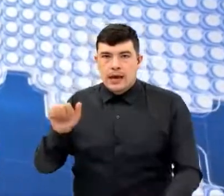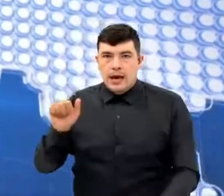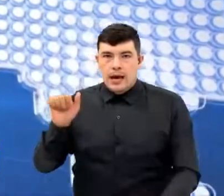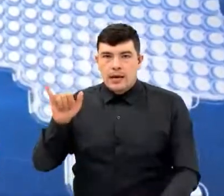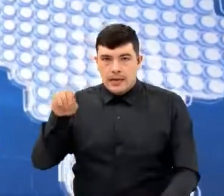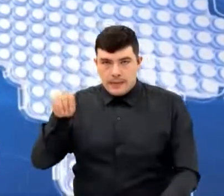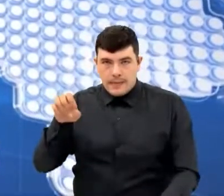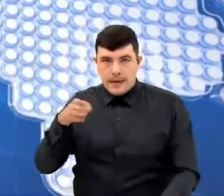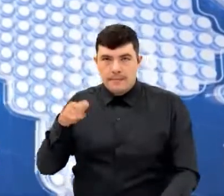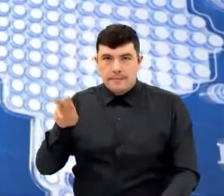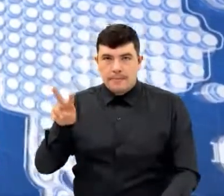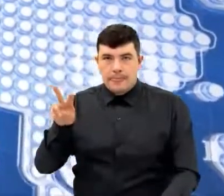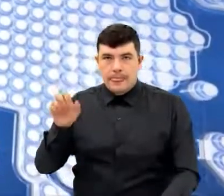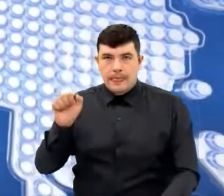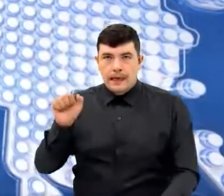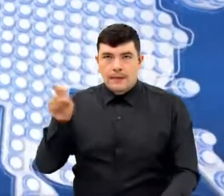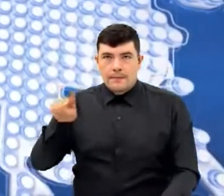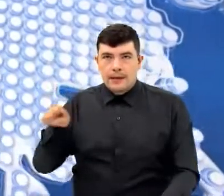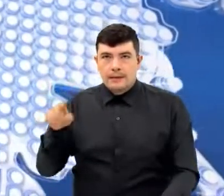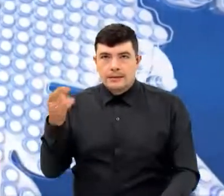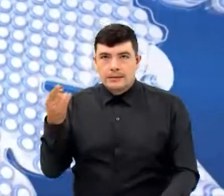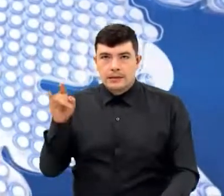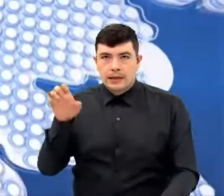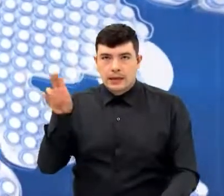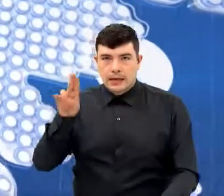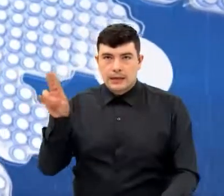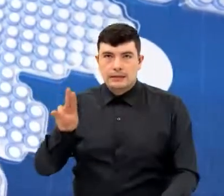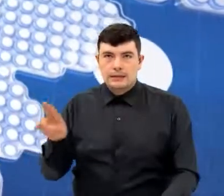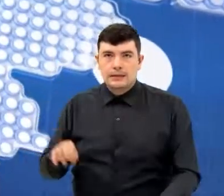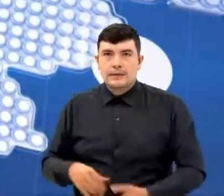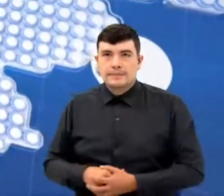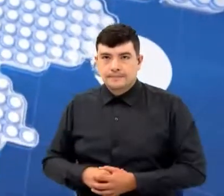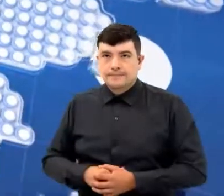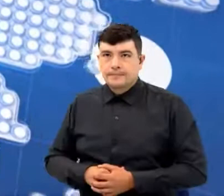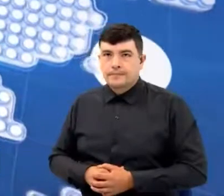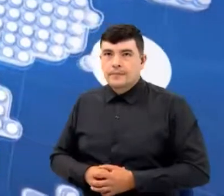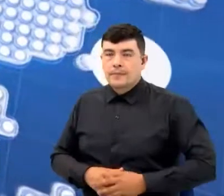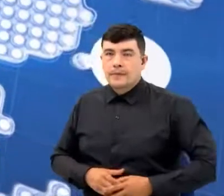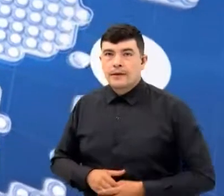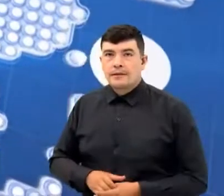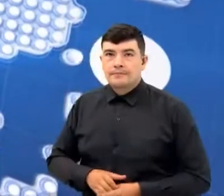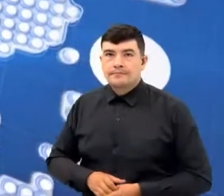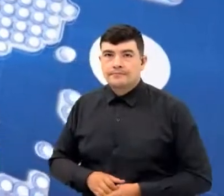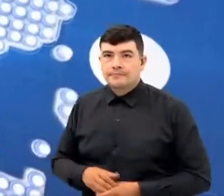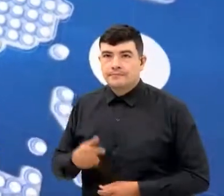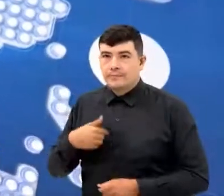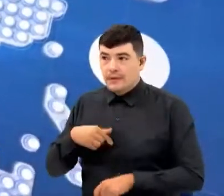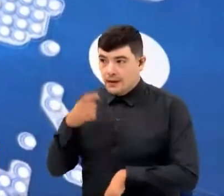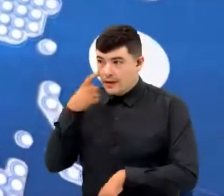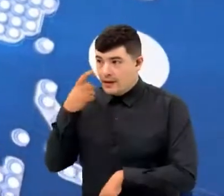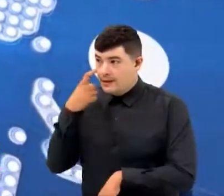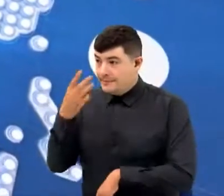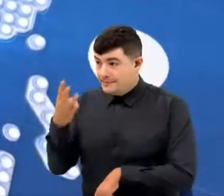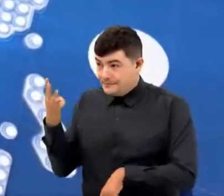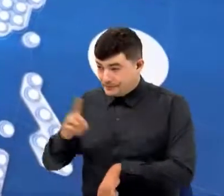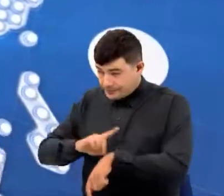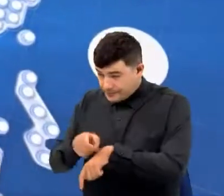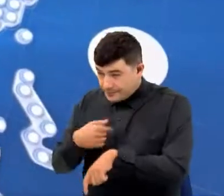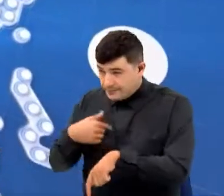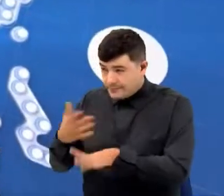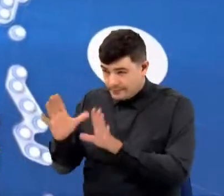Jaime, espere, déjeme hablar un minuto. Le doy 33 minutos, que es lo que les piden. 33. Esto sucedió bajo la mirada